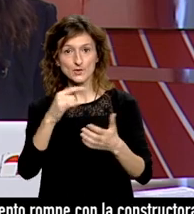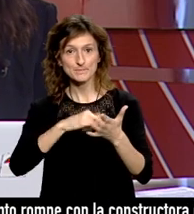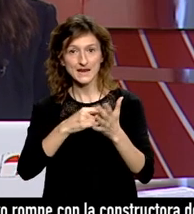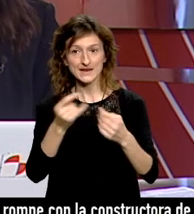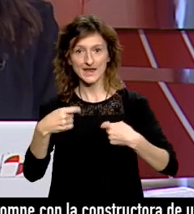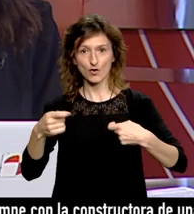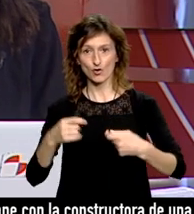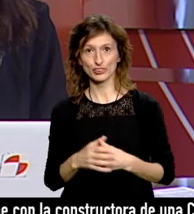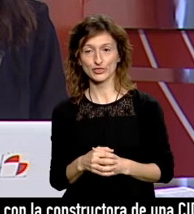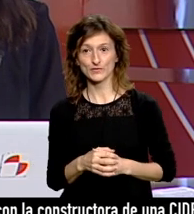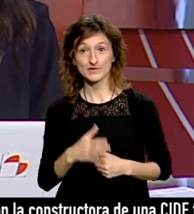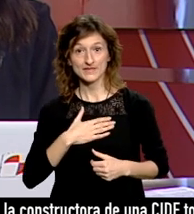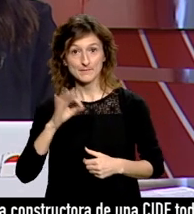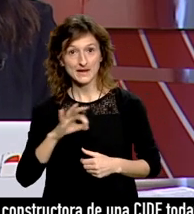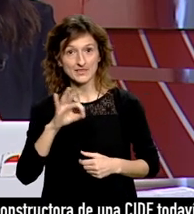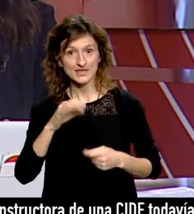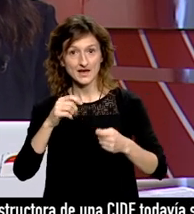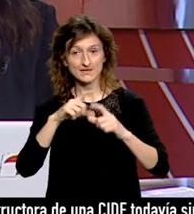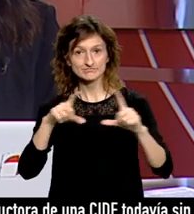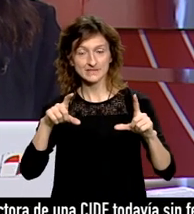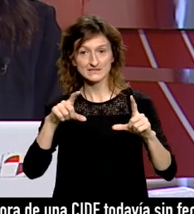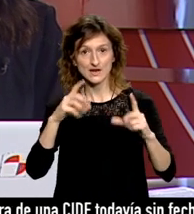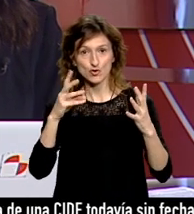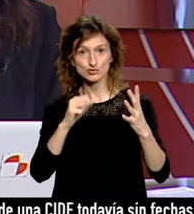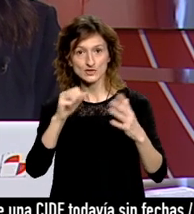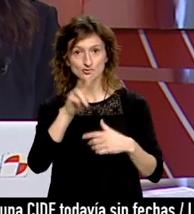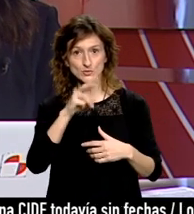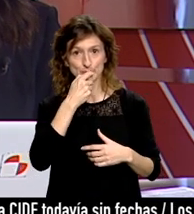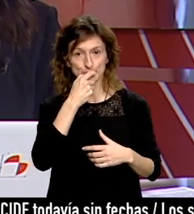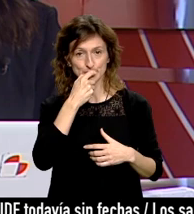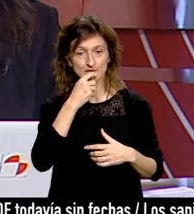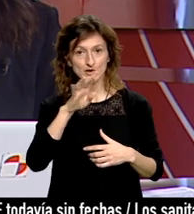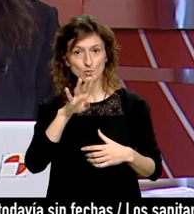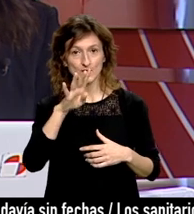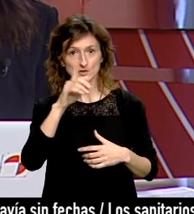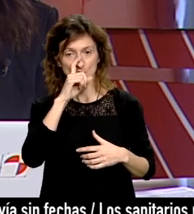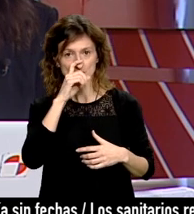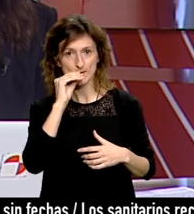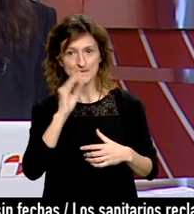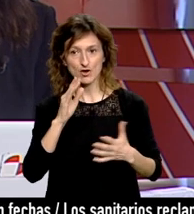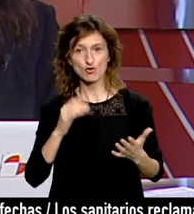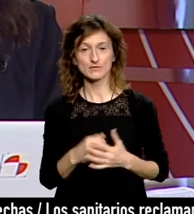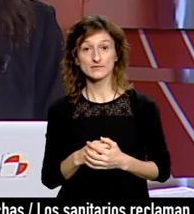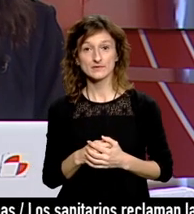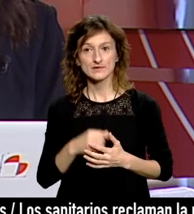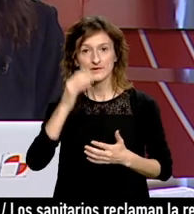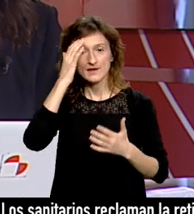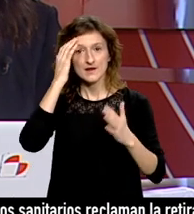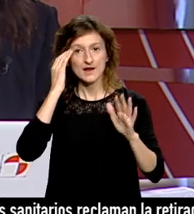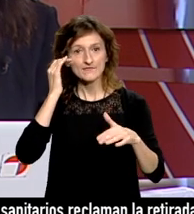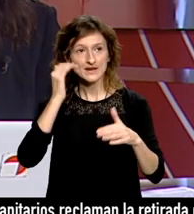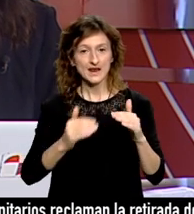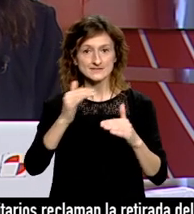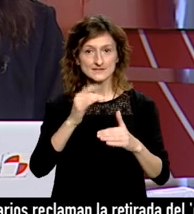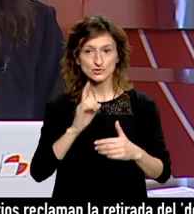un plan de negocio. El palentino dirigió 8 años en segunda. 4 de ellos fue elegido el mejor de la categoría, pero nunca llegó a